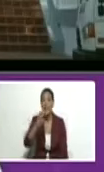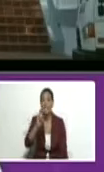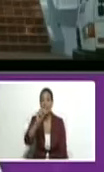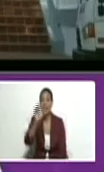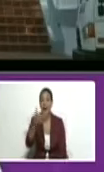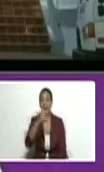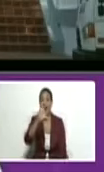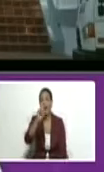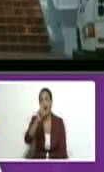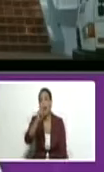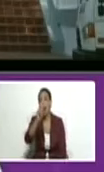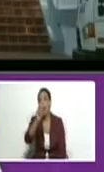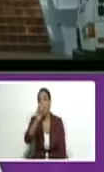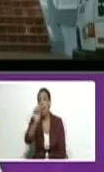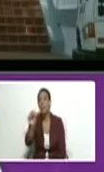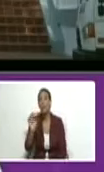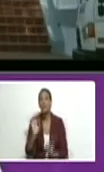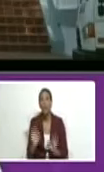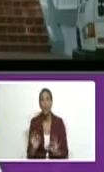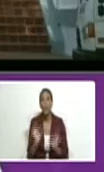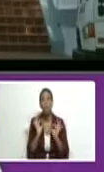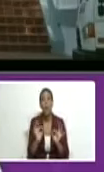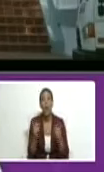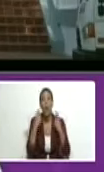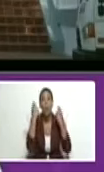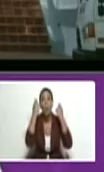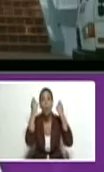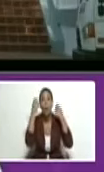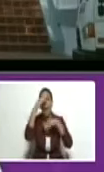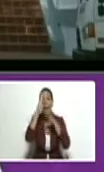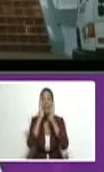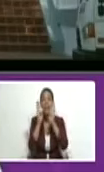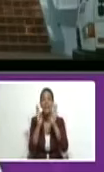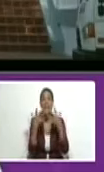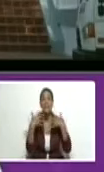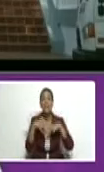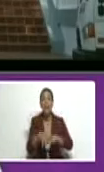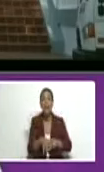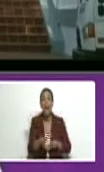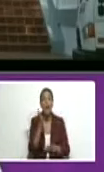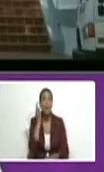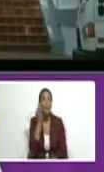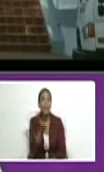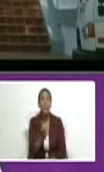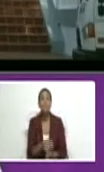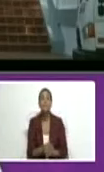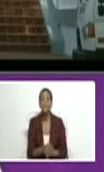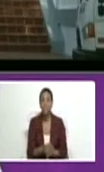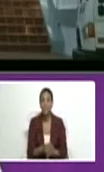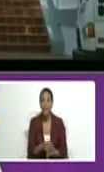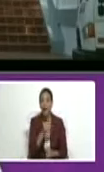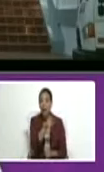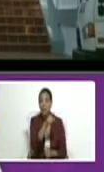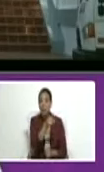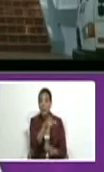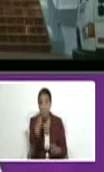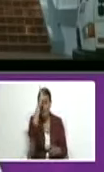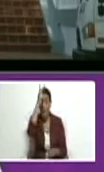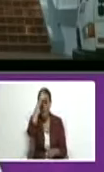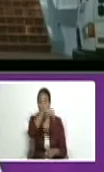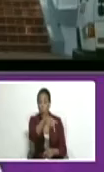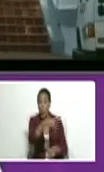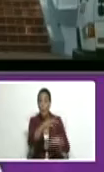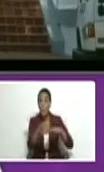Sánchez. Ellos están precisamente en la jornada de atención integral a la mujer. Allá en